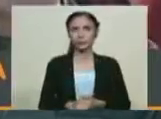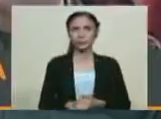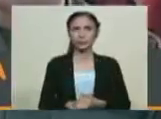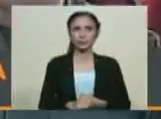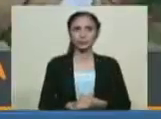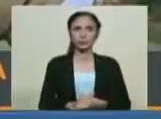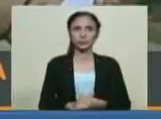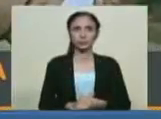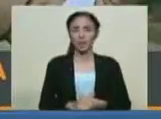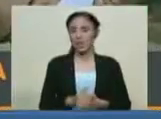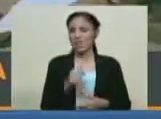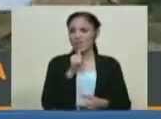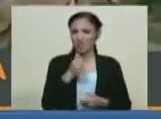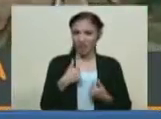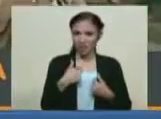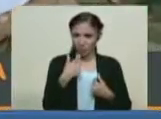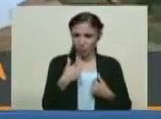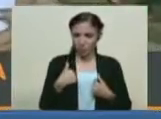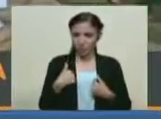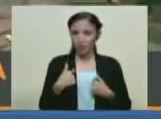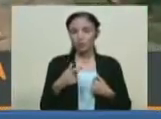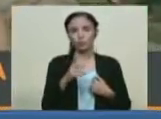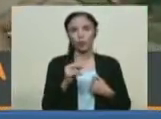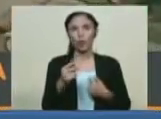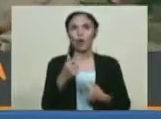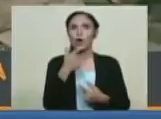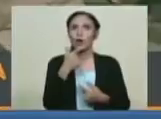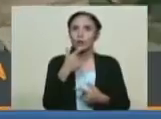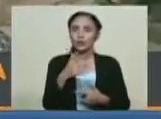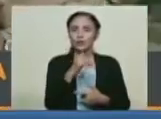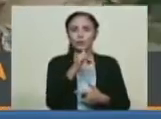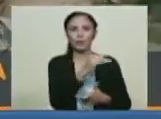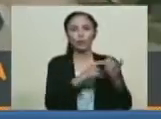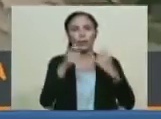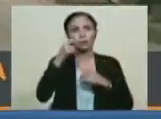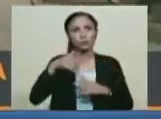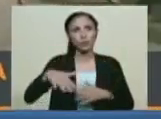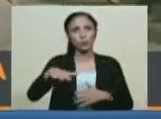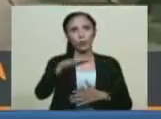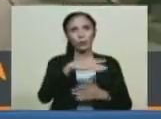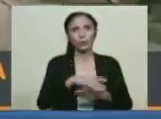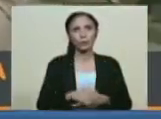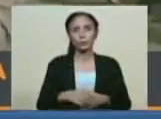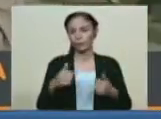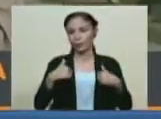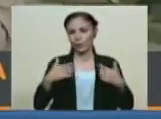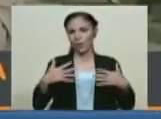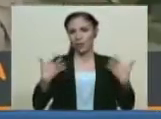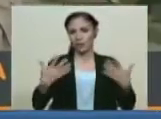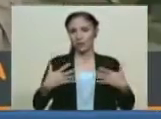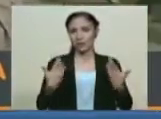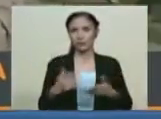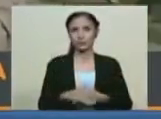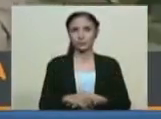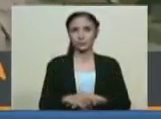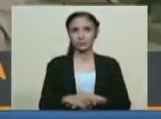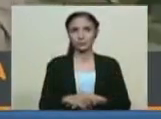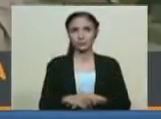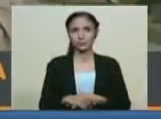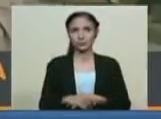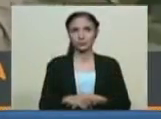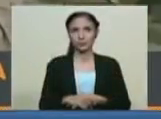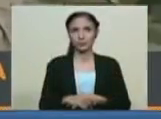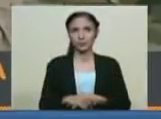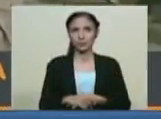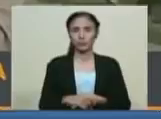No lo digo yo, lo dice el pueblo. Bueno, feliz de estar aquí, verdaderamente,